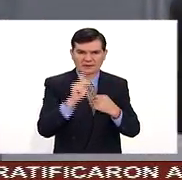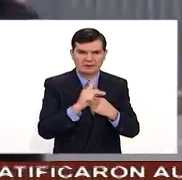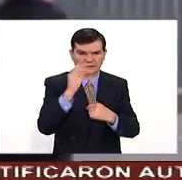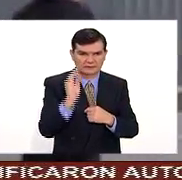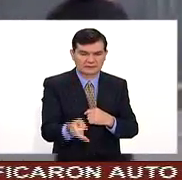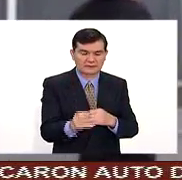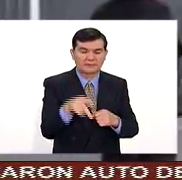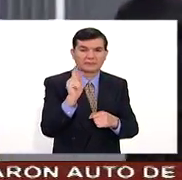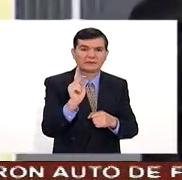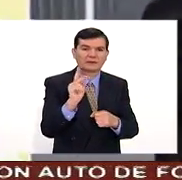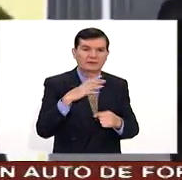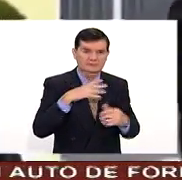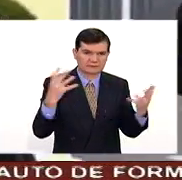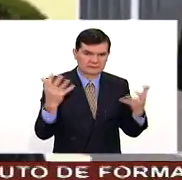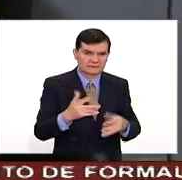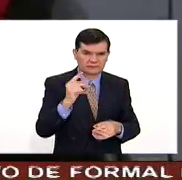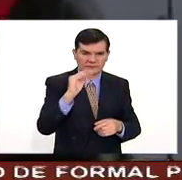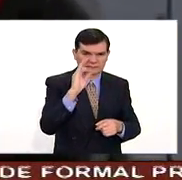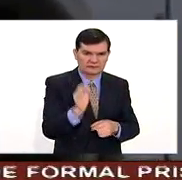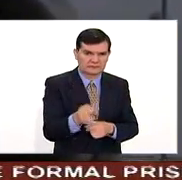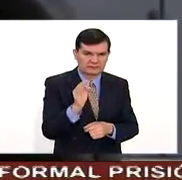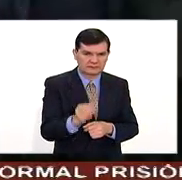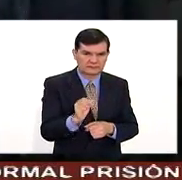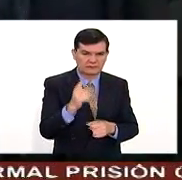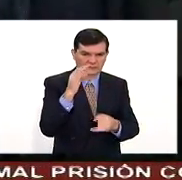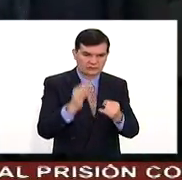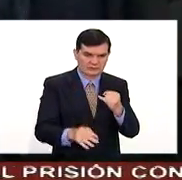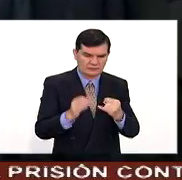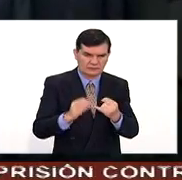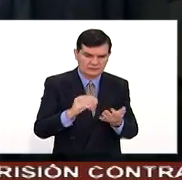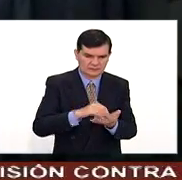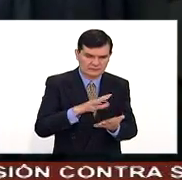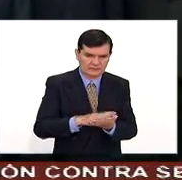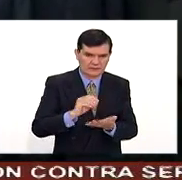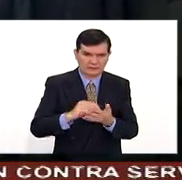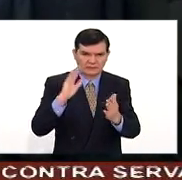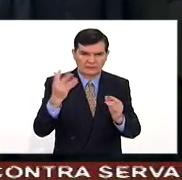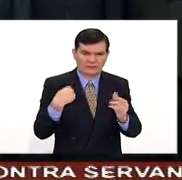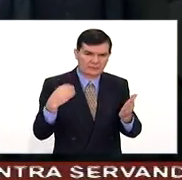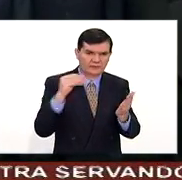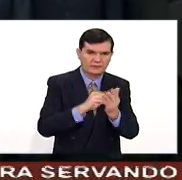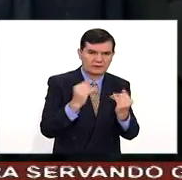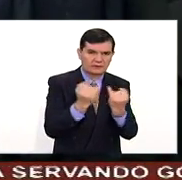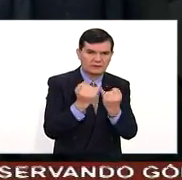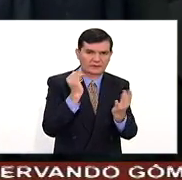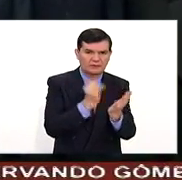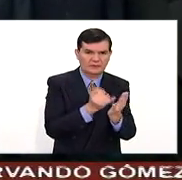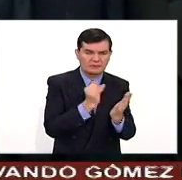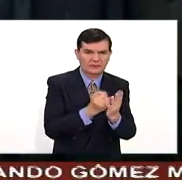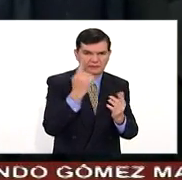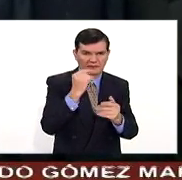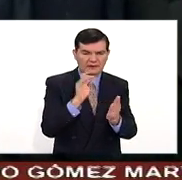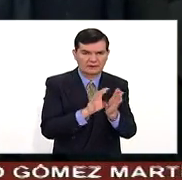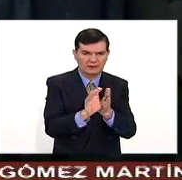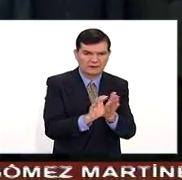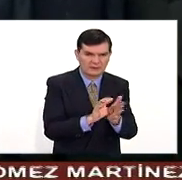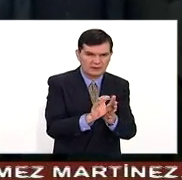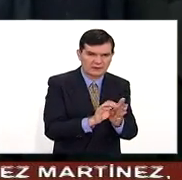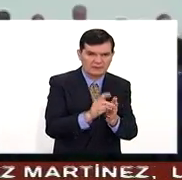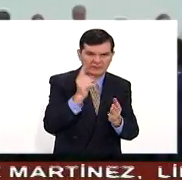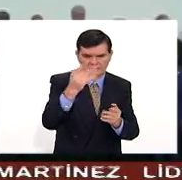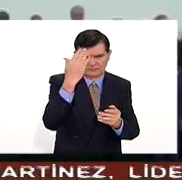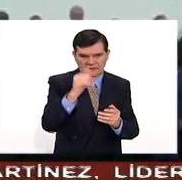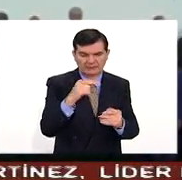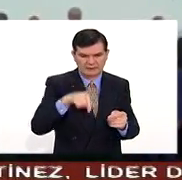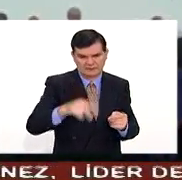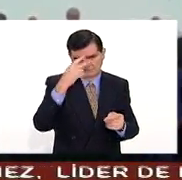acepten. Sin embargo, es un hecho que no lo van a aceptar. El último borrador ya no incluye tampoco el impuesto al carbón. Como tú